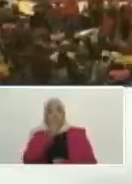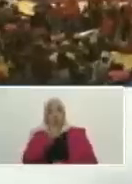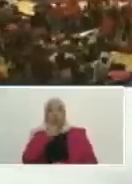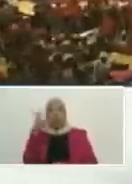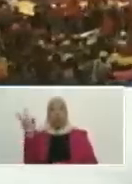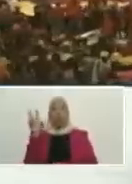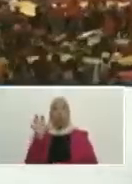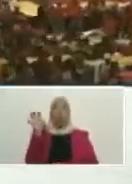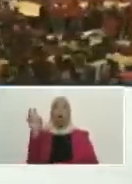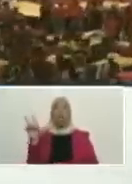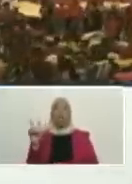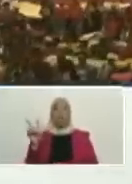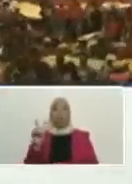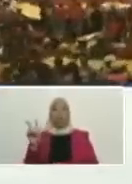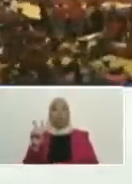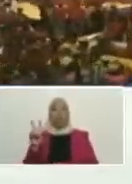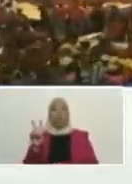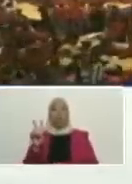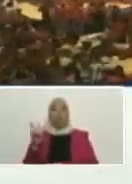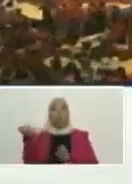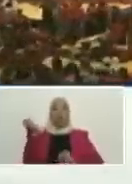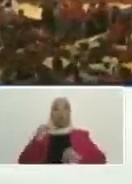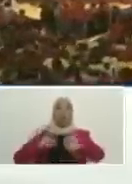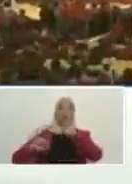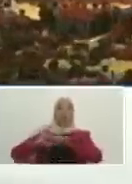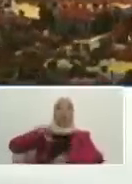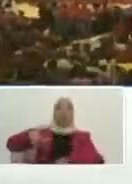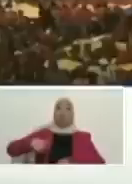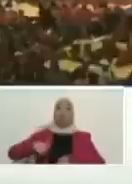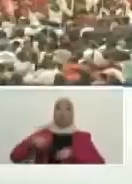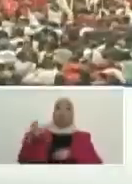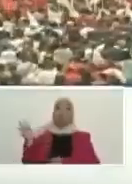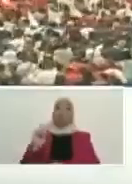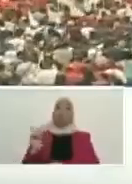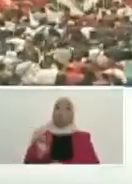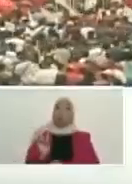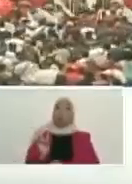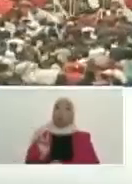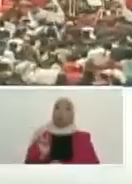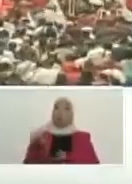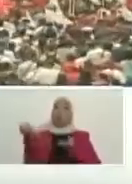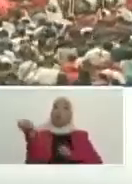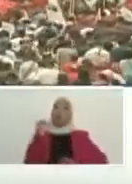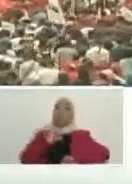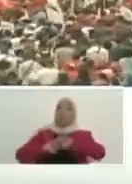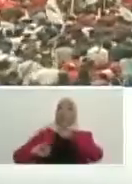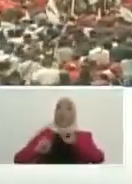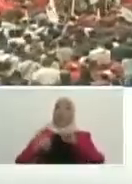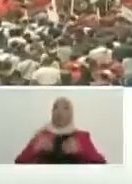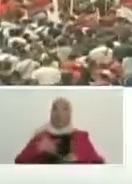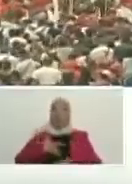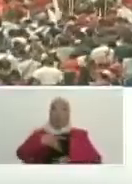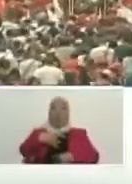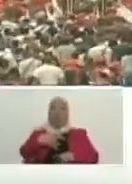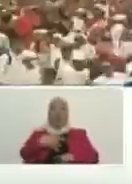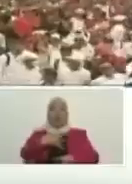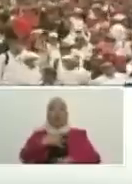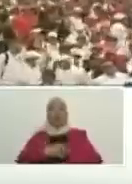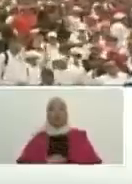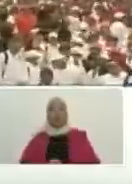venezolanista, de defensa de nuestra tierra, de defensa de nuestros intereses.